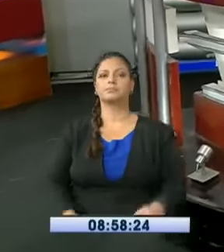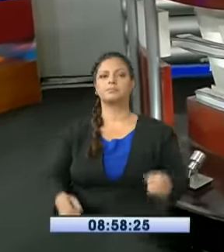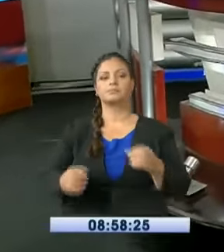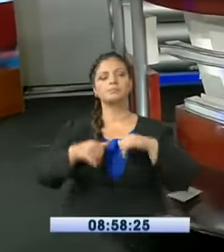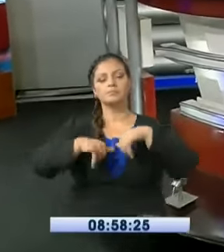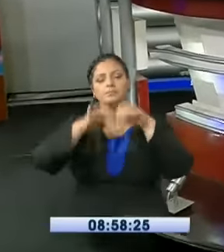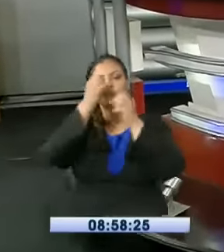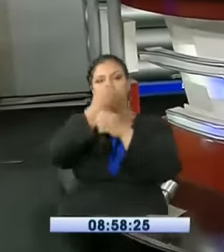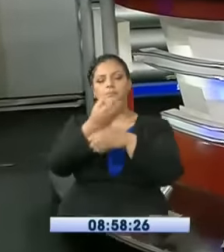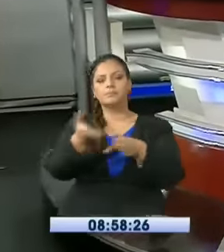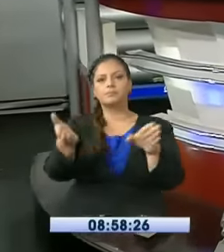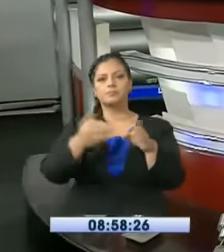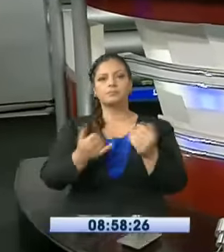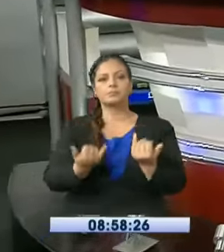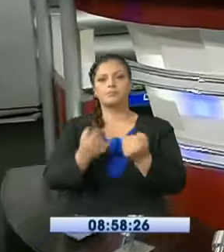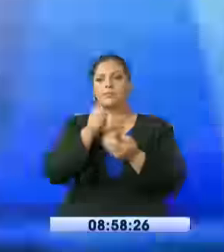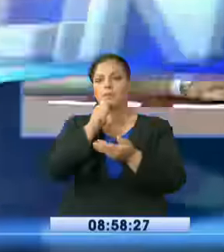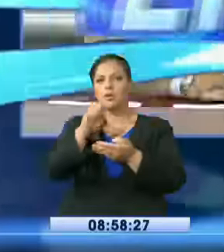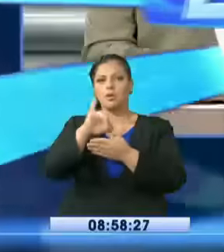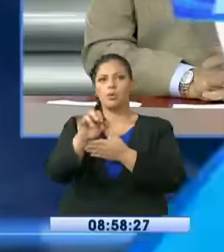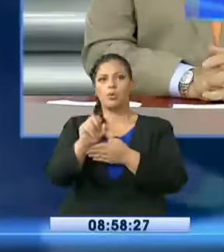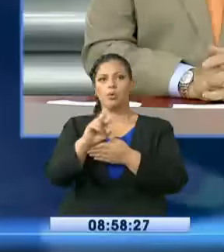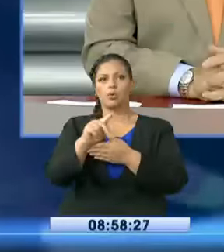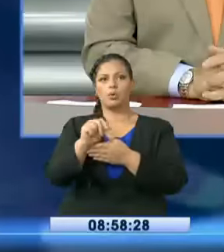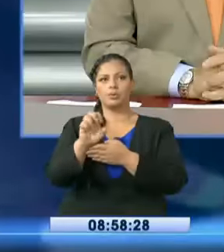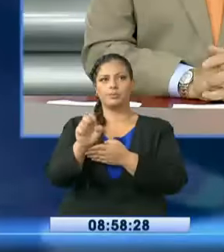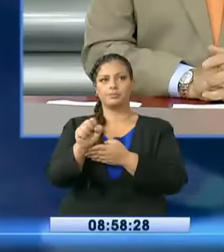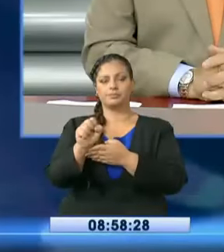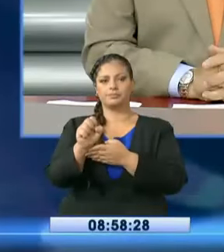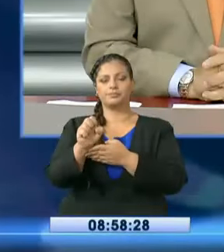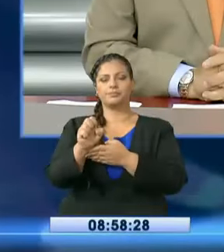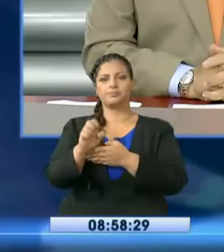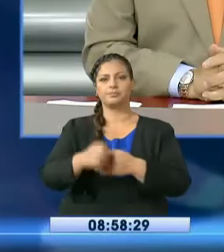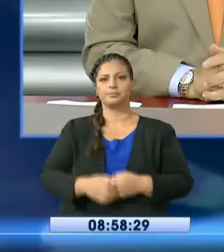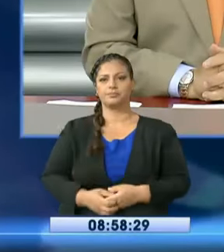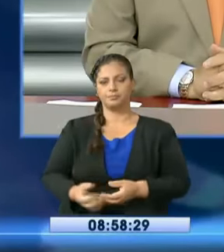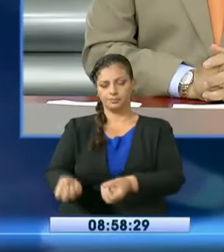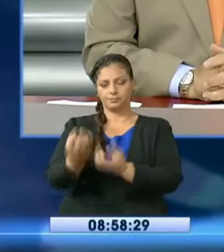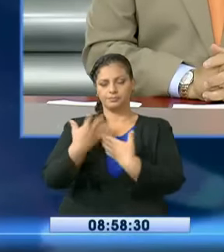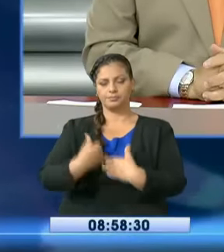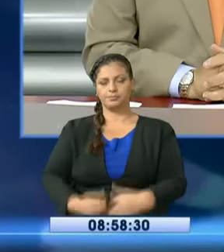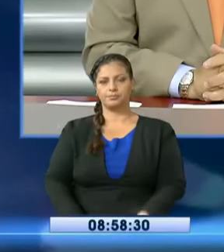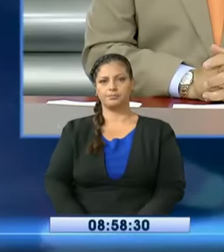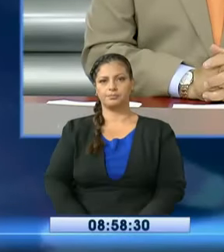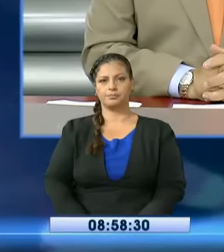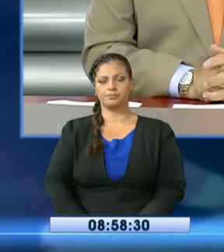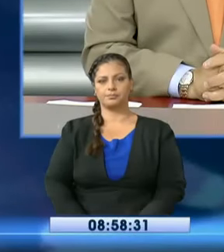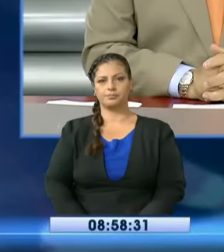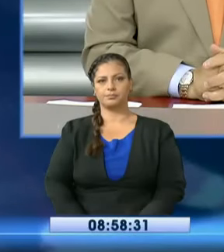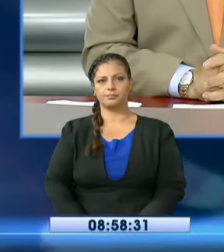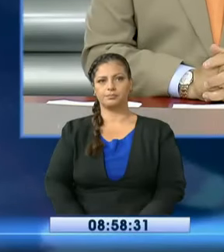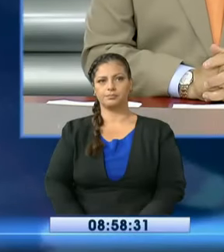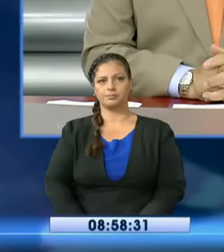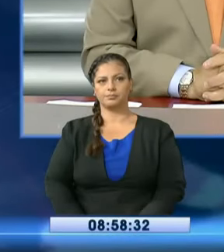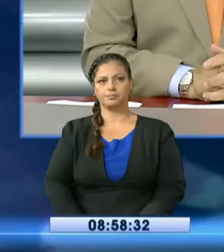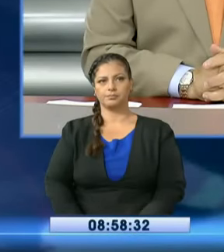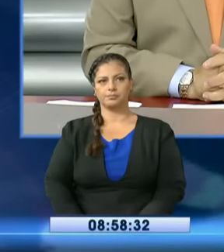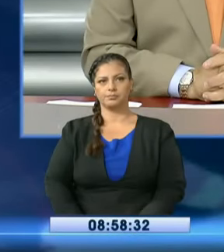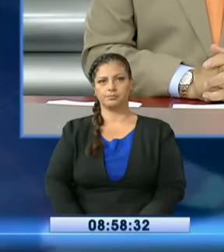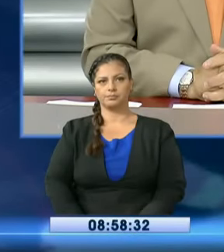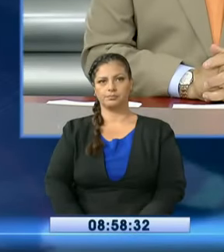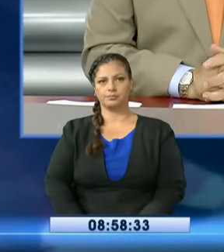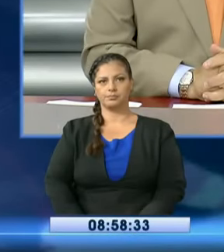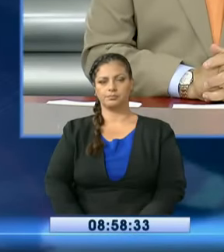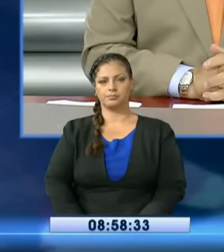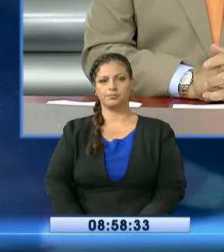continuar informándolos. Jorge Salazar está listo para emitirnos su informe. Jorge, nuevamente contigo. Hola,